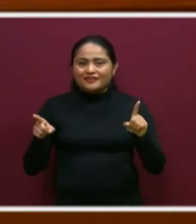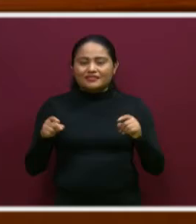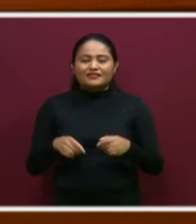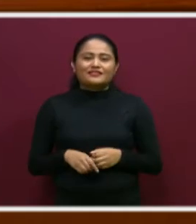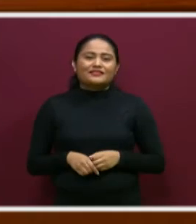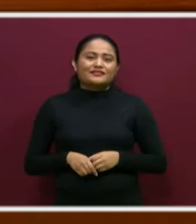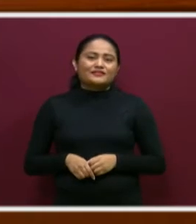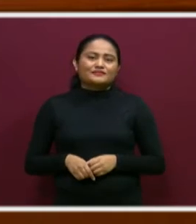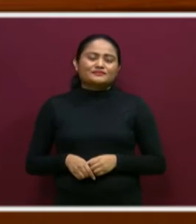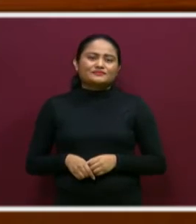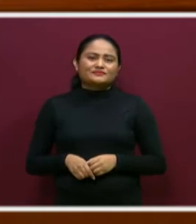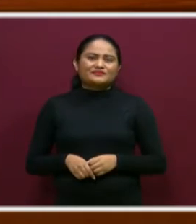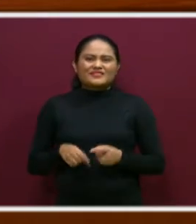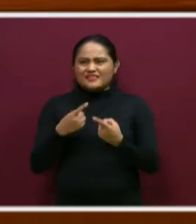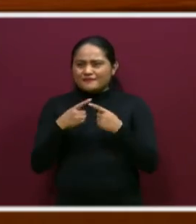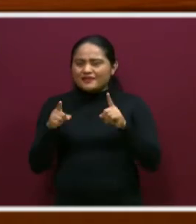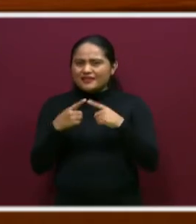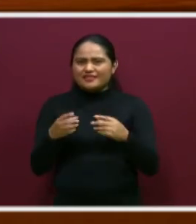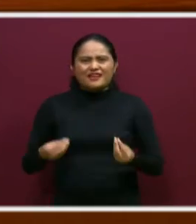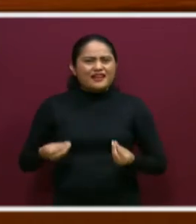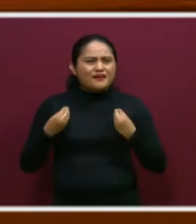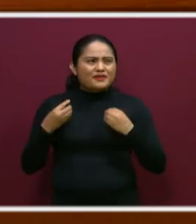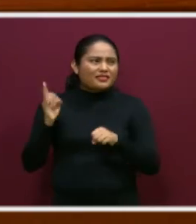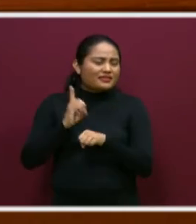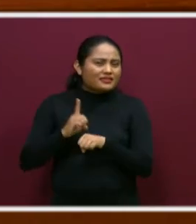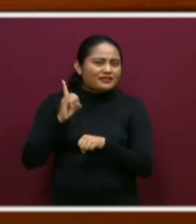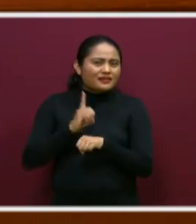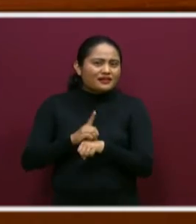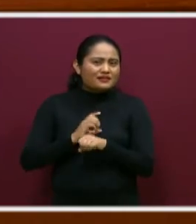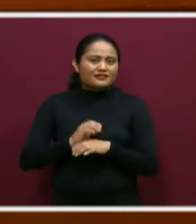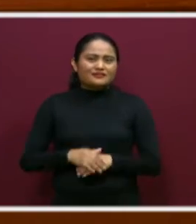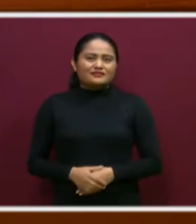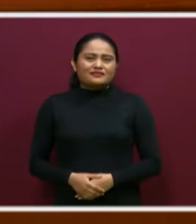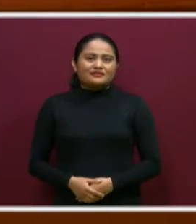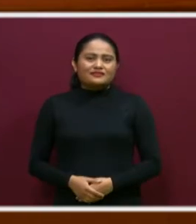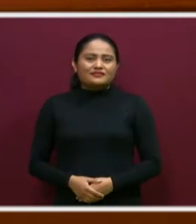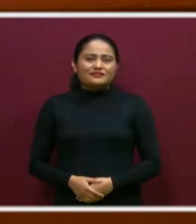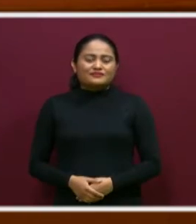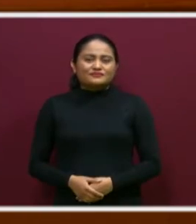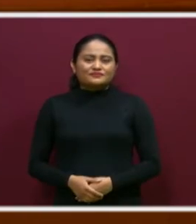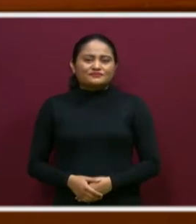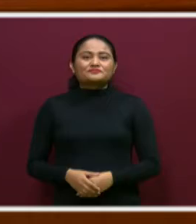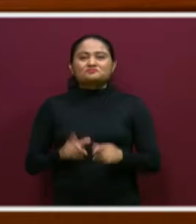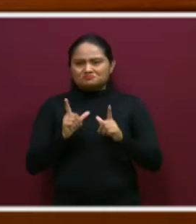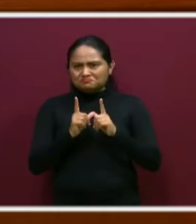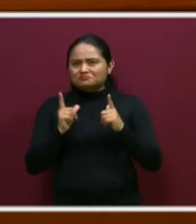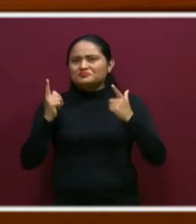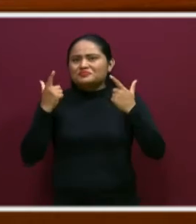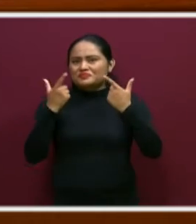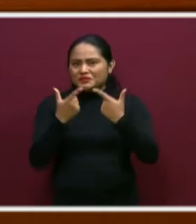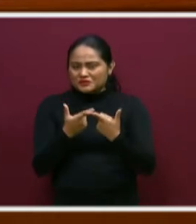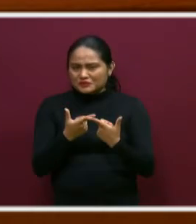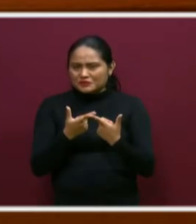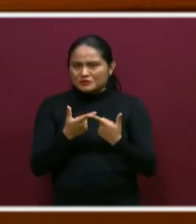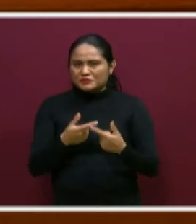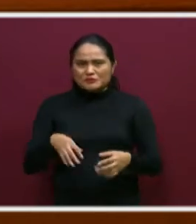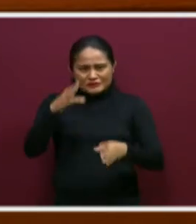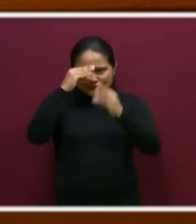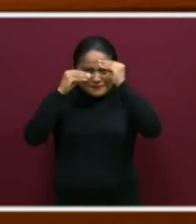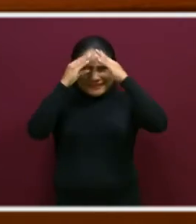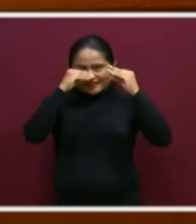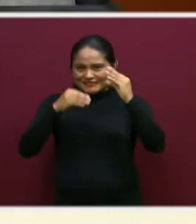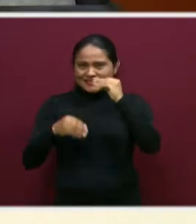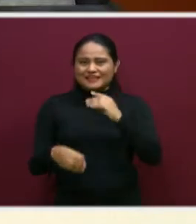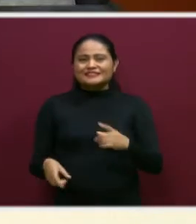la cotidianidad de estos elementos para generar en grupos o espacios de aprendizaje que de otra manera